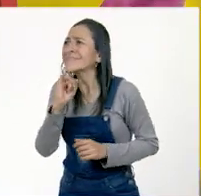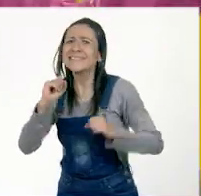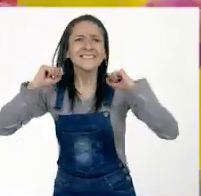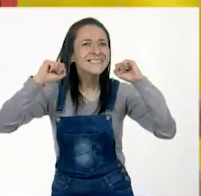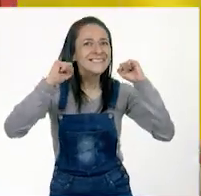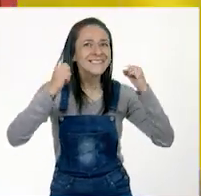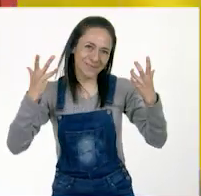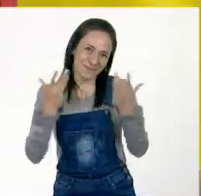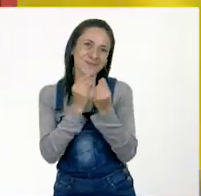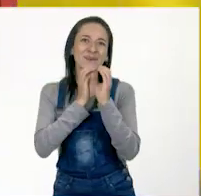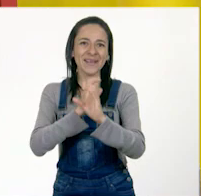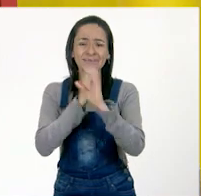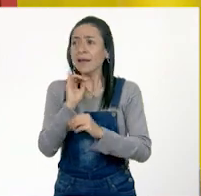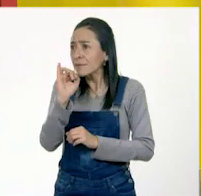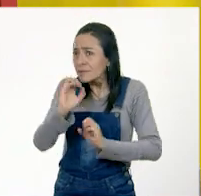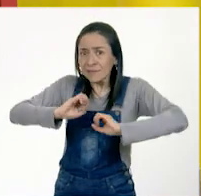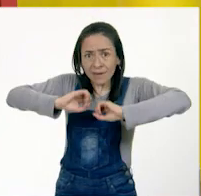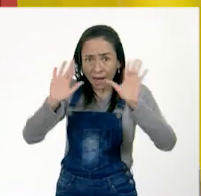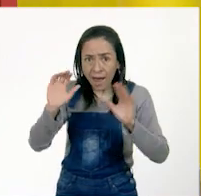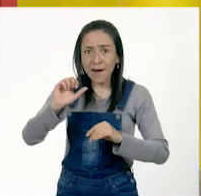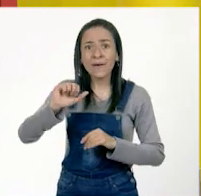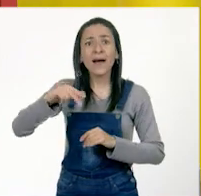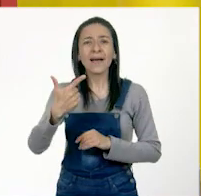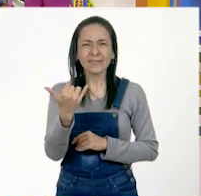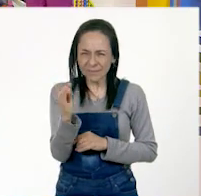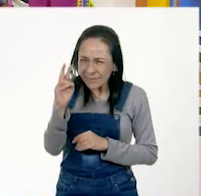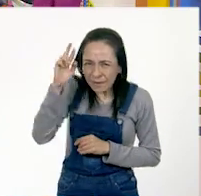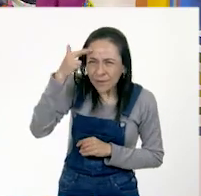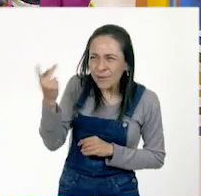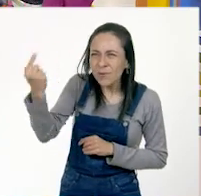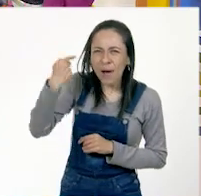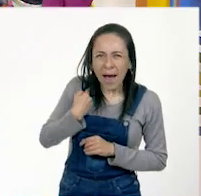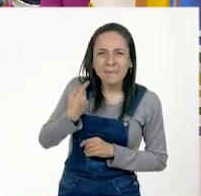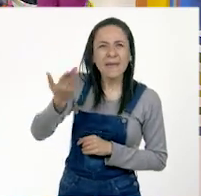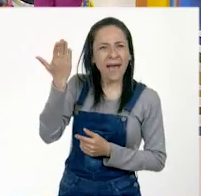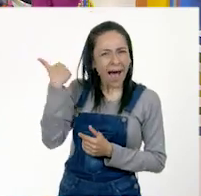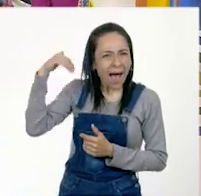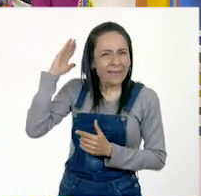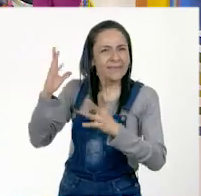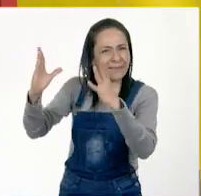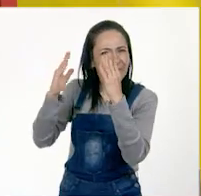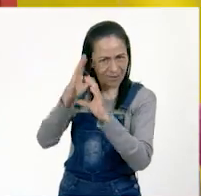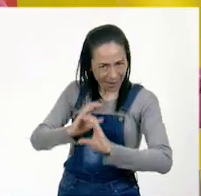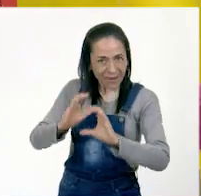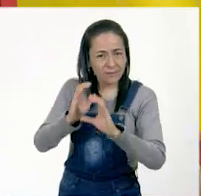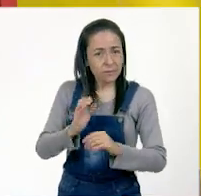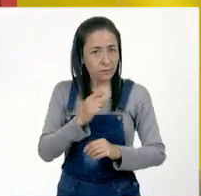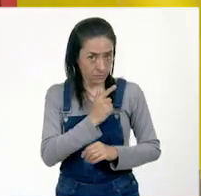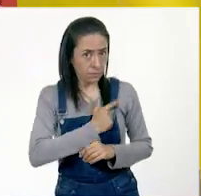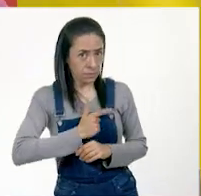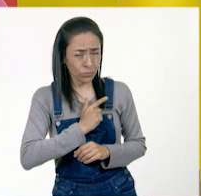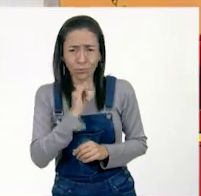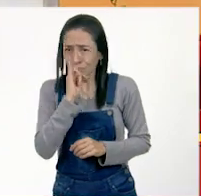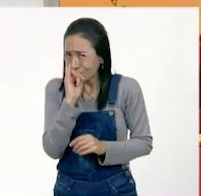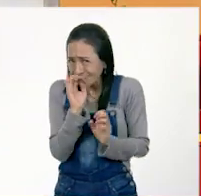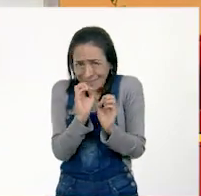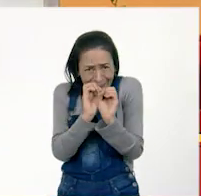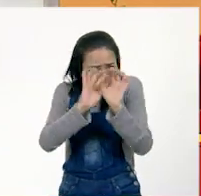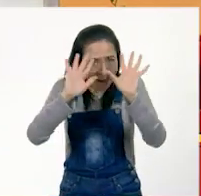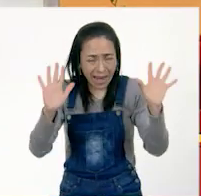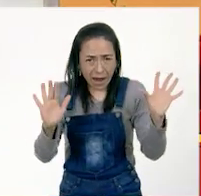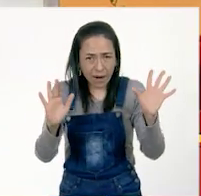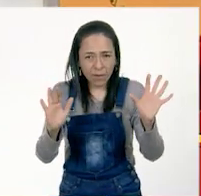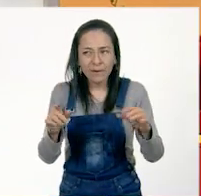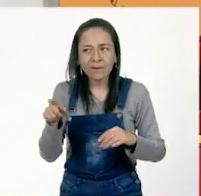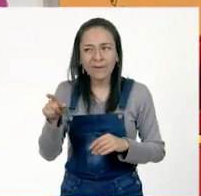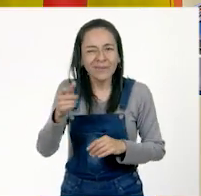Angie! ¿No? ¿Te acuerdas de esa excelente canción que me enseñaste el otro día? Sí. ¿Te gustó? Sí, me encantó. ¿Por qué no la diriges? Tú no te la sabes,